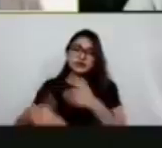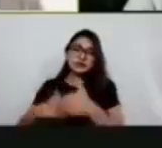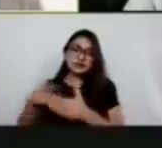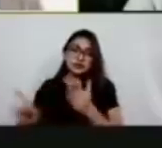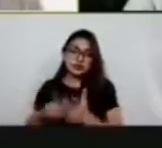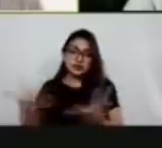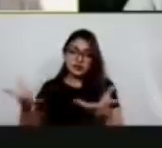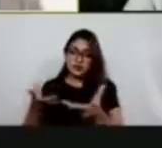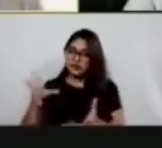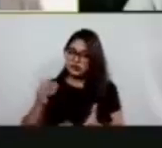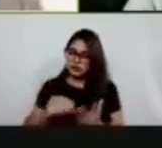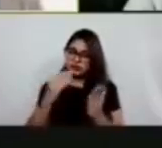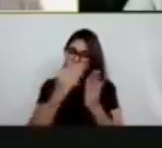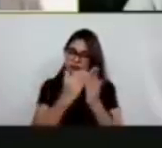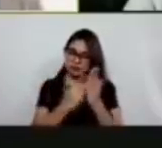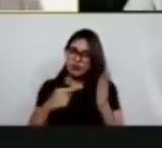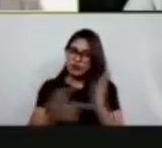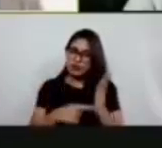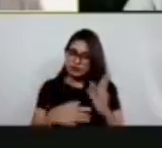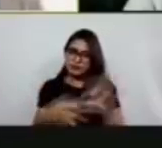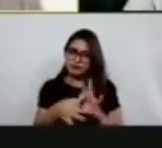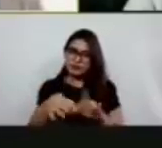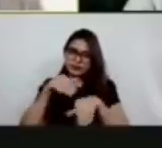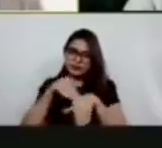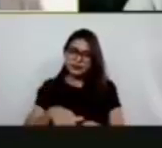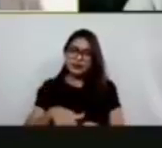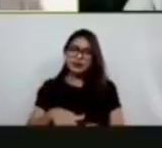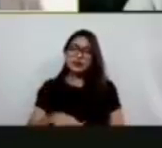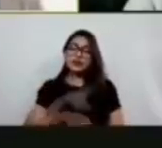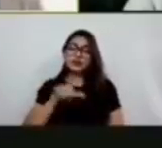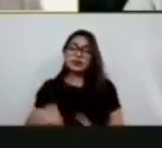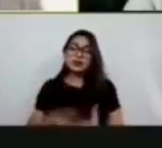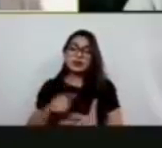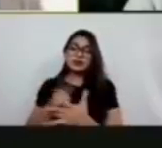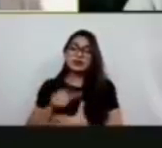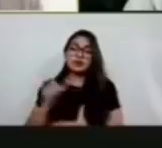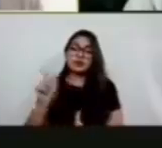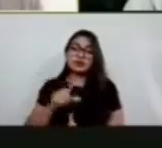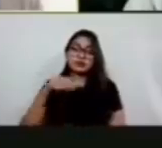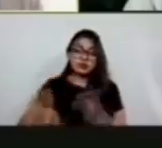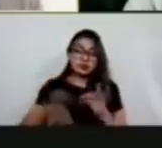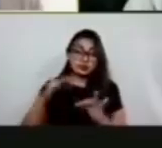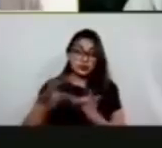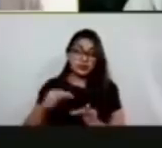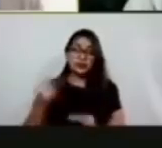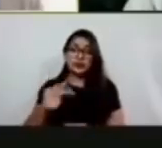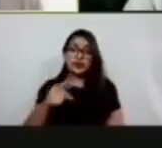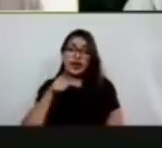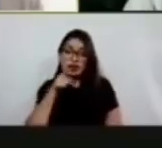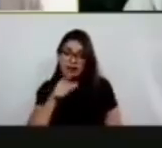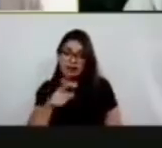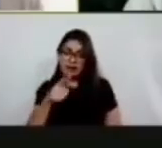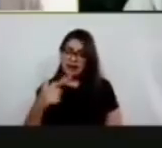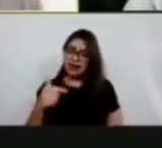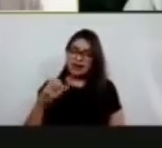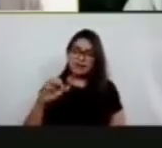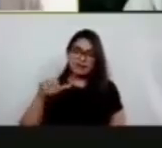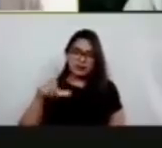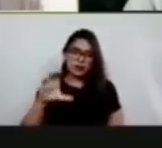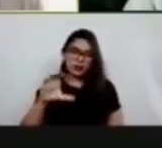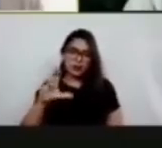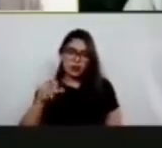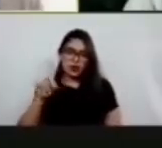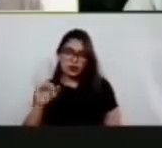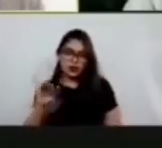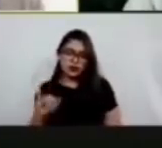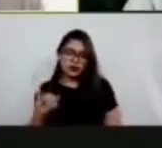electoral. Se le derrumba su sueño presidencial una vez más a Gabriel Quadri. Excelentes noticias. Vámonos con el intro y